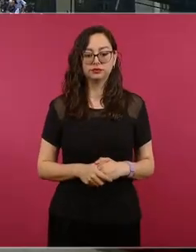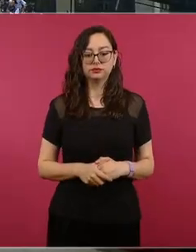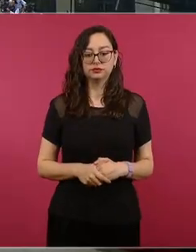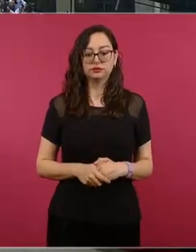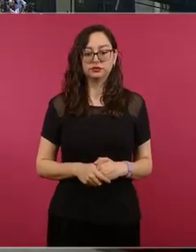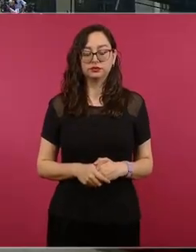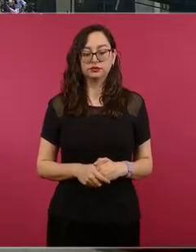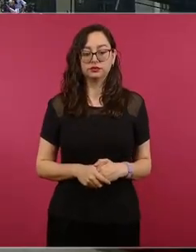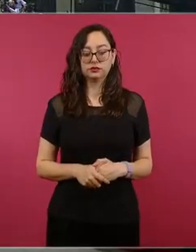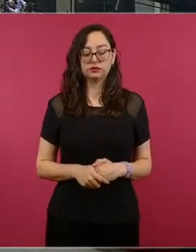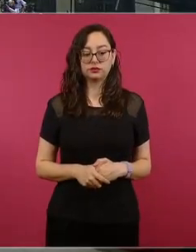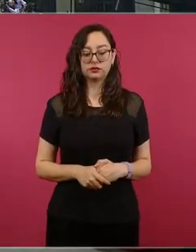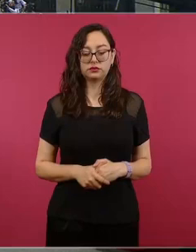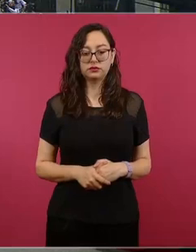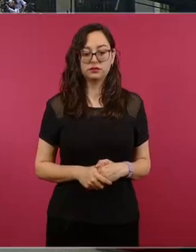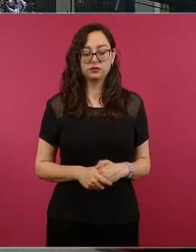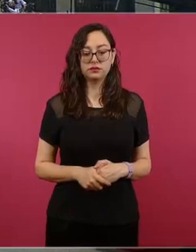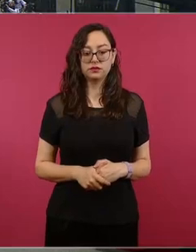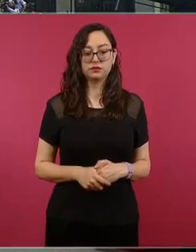¿De?